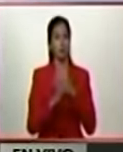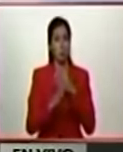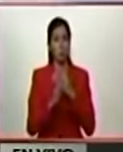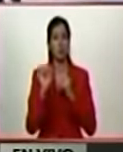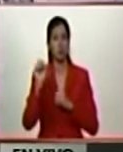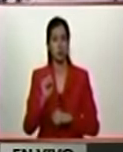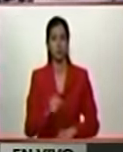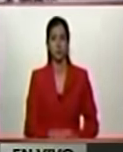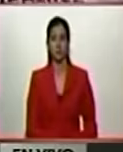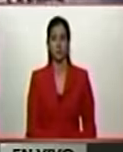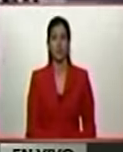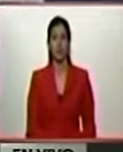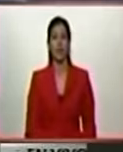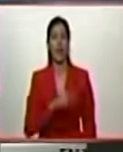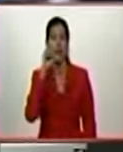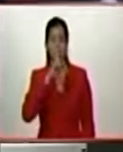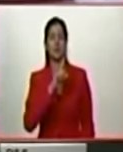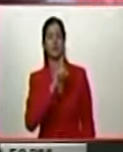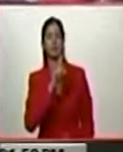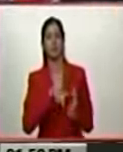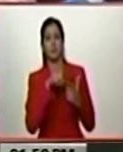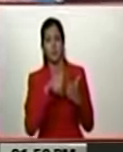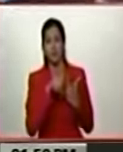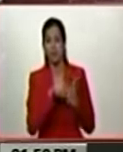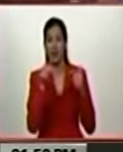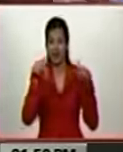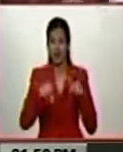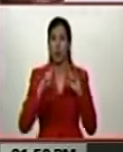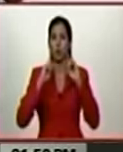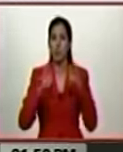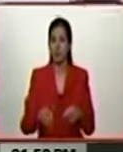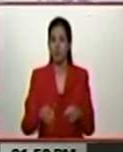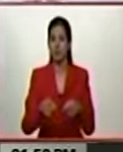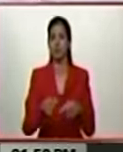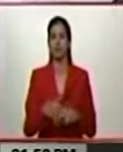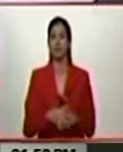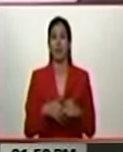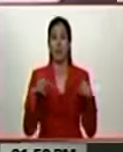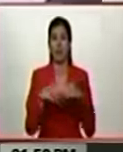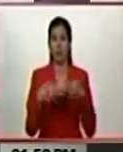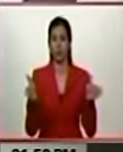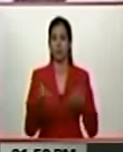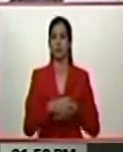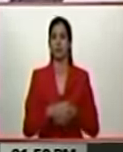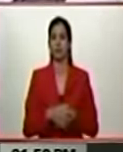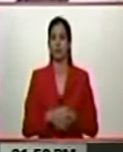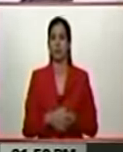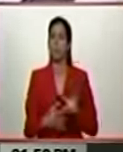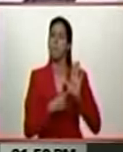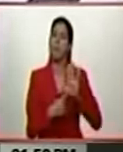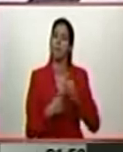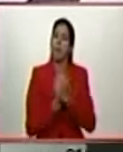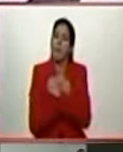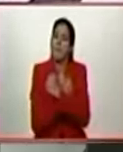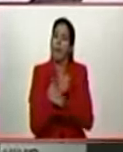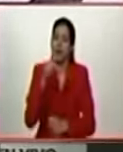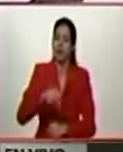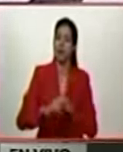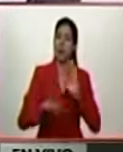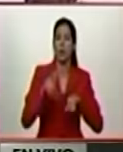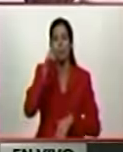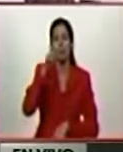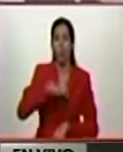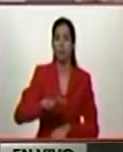De tal manera, Elías, de que hoy con esta autopista le estamos entregando más manifestaciones de amor a Barlovento.